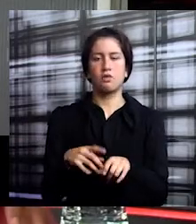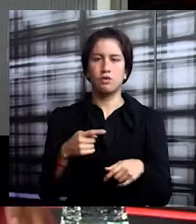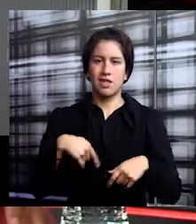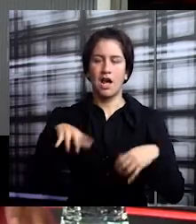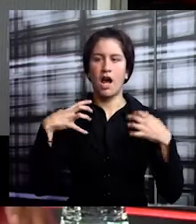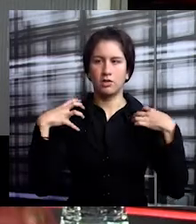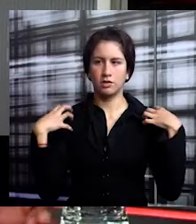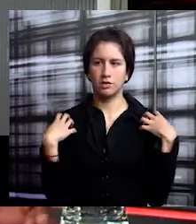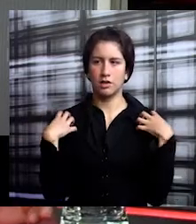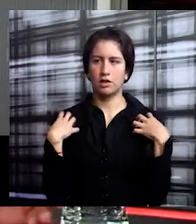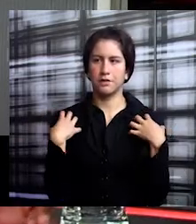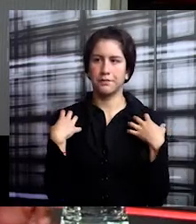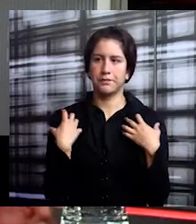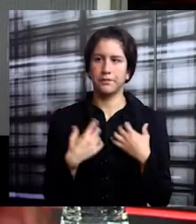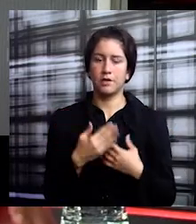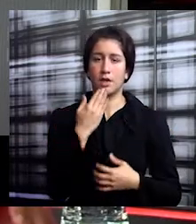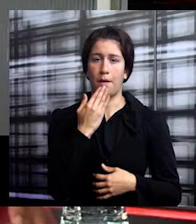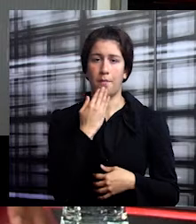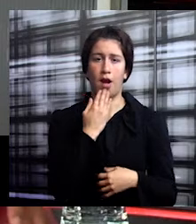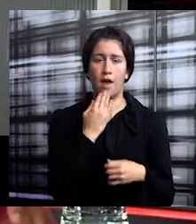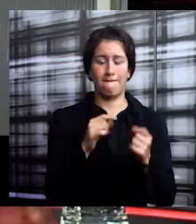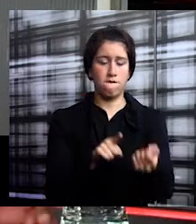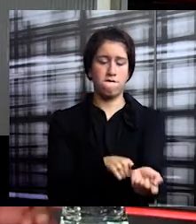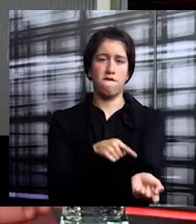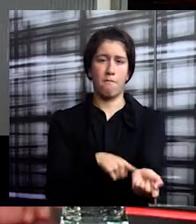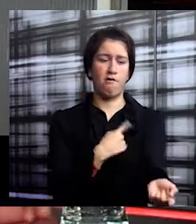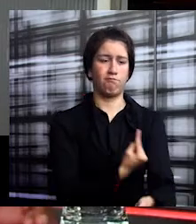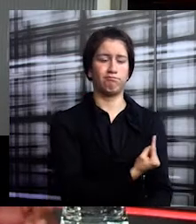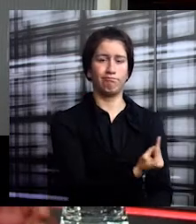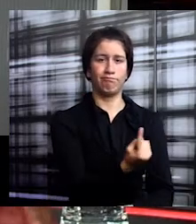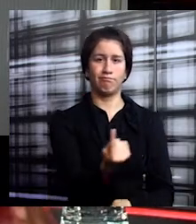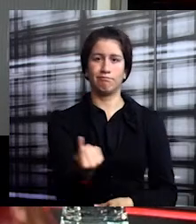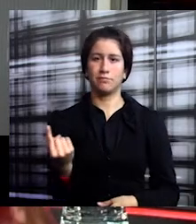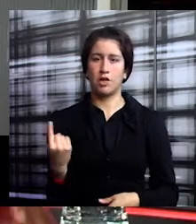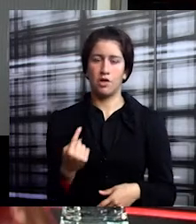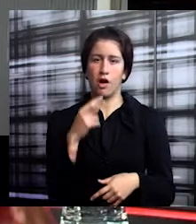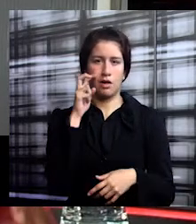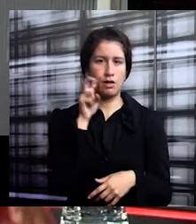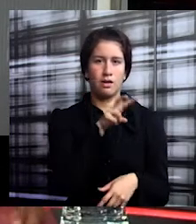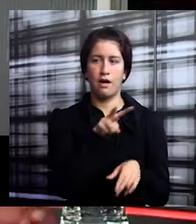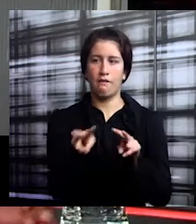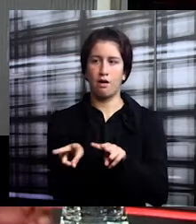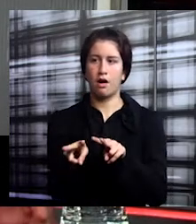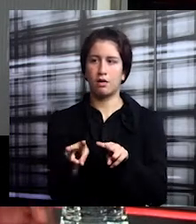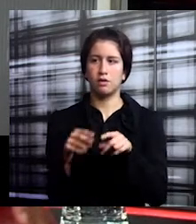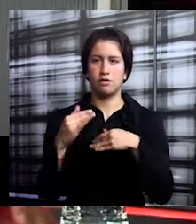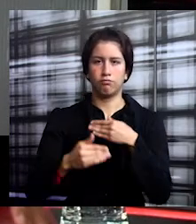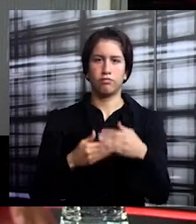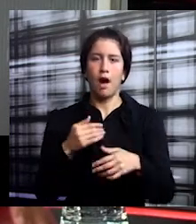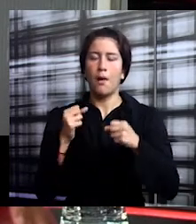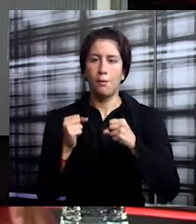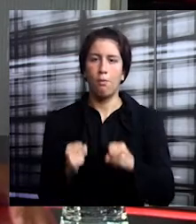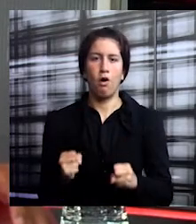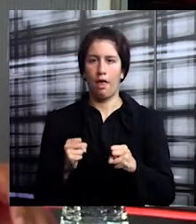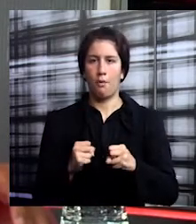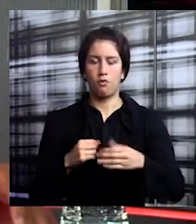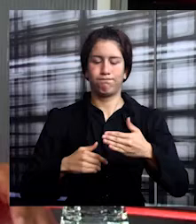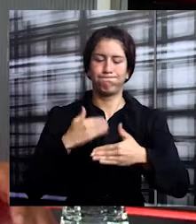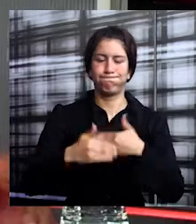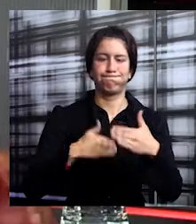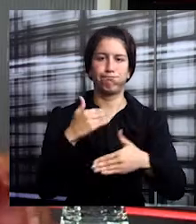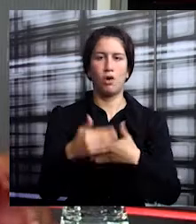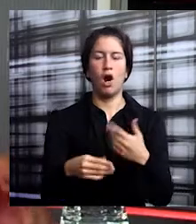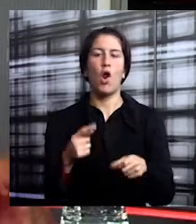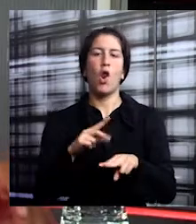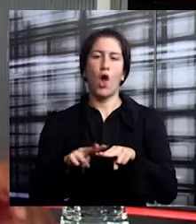asistentes y también para las familias de cada uno de nosotros que muchas veces tienen que ceder bastante para que podamos seguir adelante con lo que estamos haciendo. Y